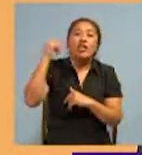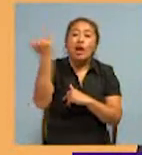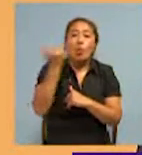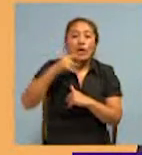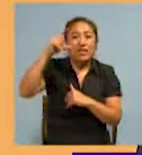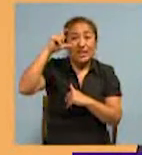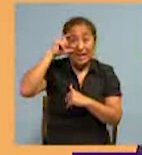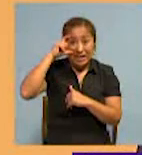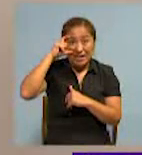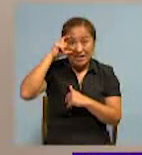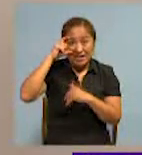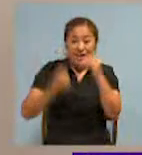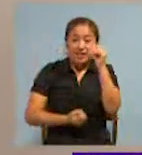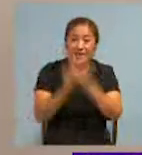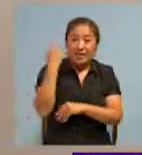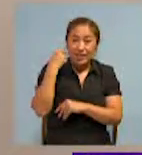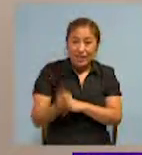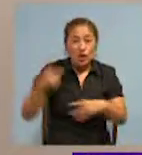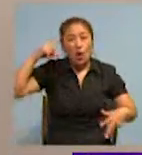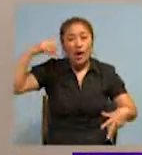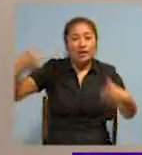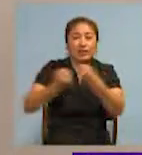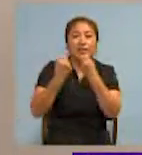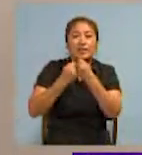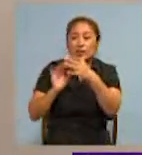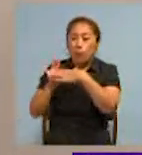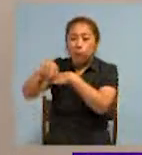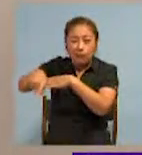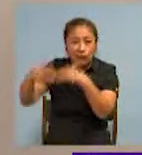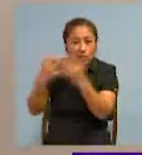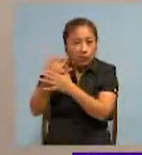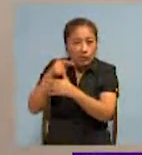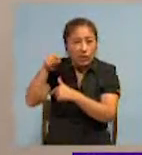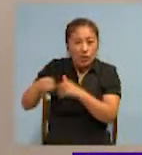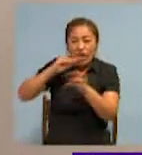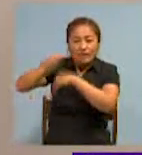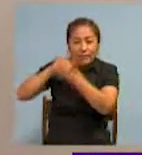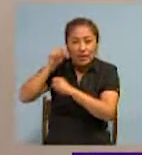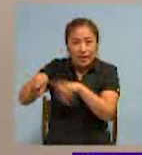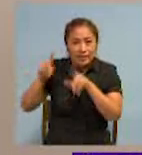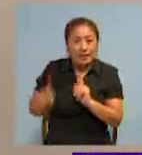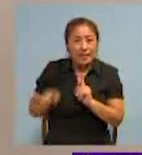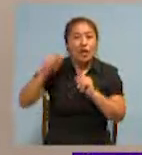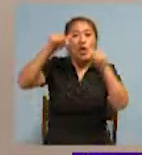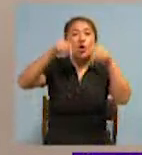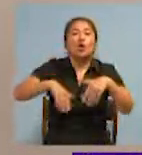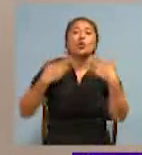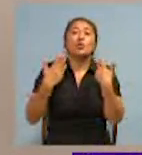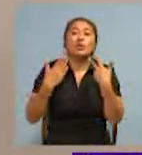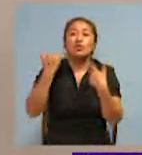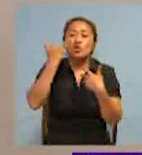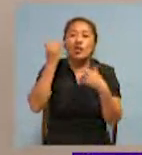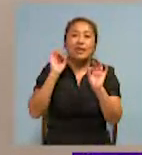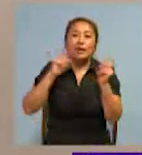acto a las 9 de la mañana por los 2 años de ese trágico alud que afectó a la gente a las familias de boy can finalmente hoy por lo menos se están